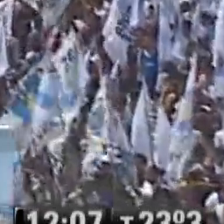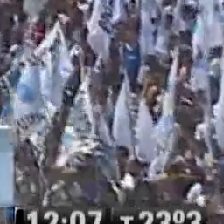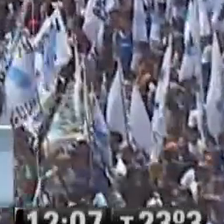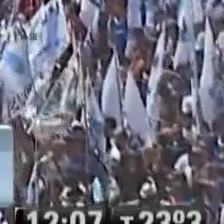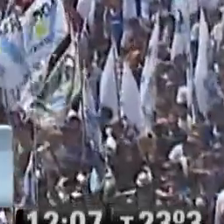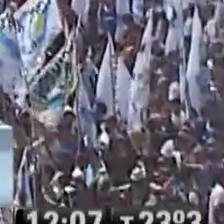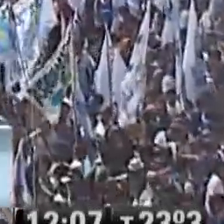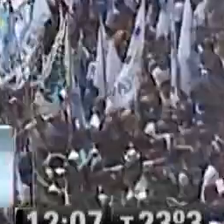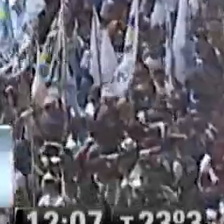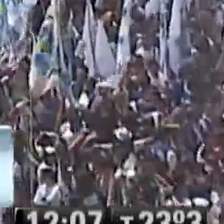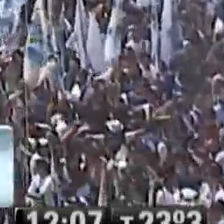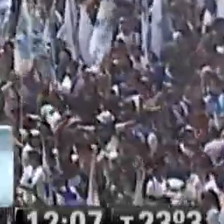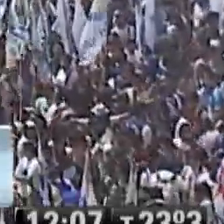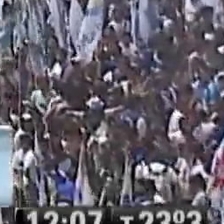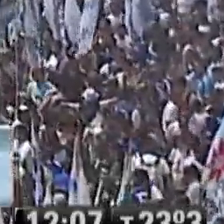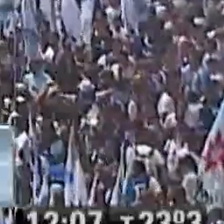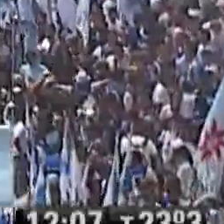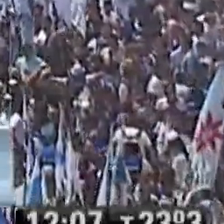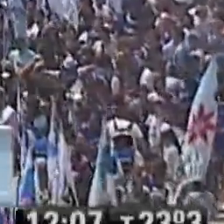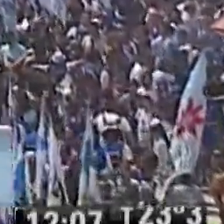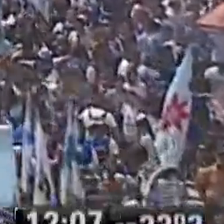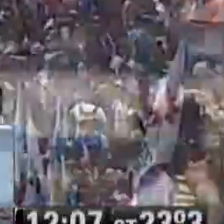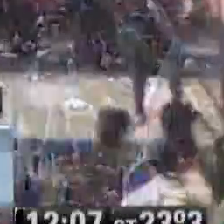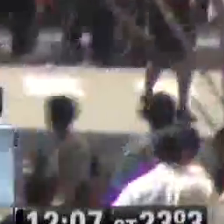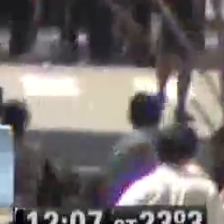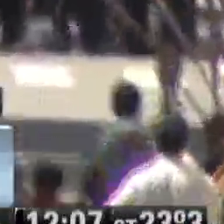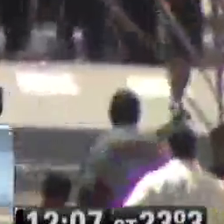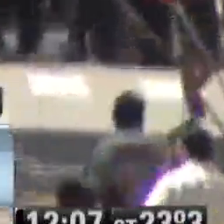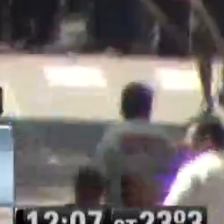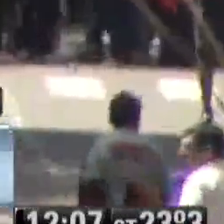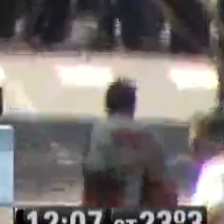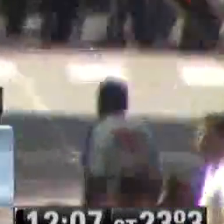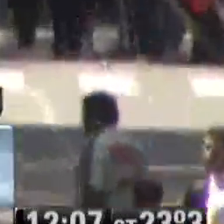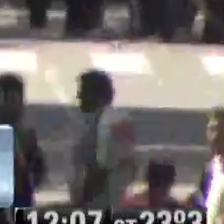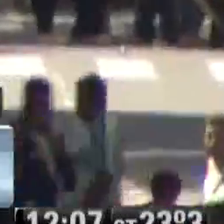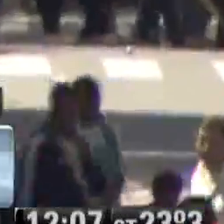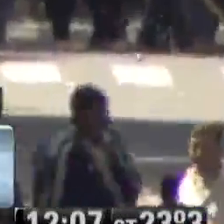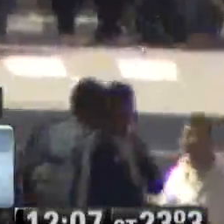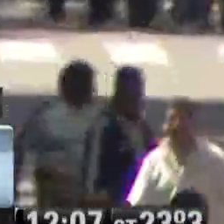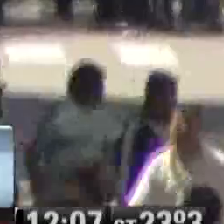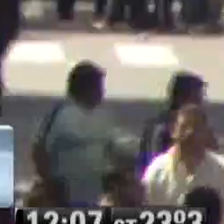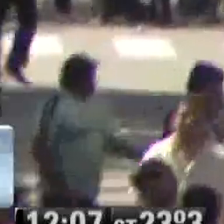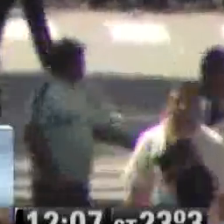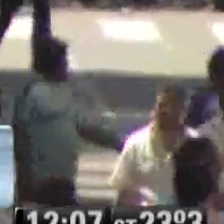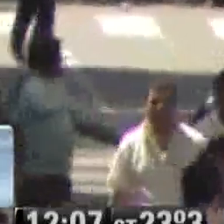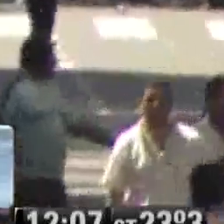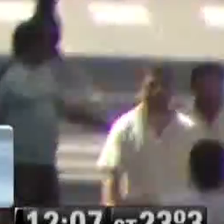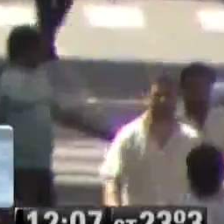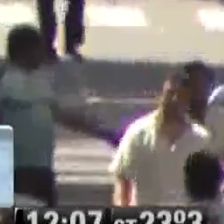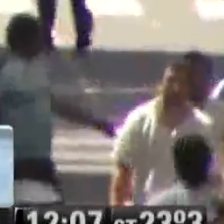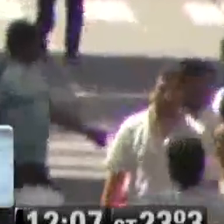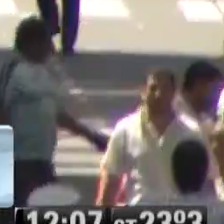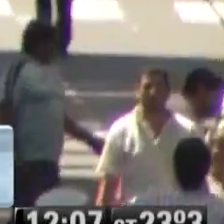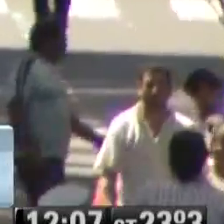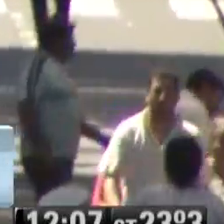el Congreso, desde el diálogo, desde el consenso, podamos arribar a políticas que le sirvan a la gente, creo que... La señora presidenta de la Nación, la doctora